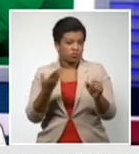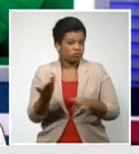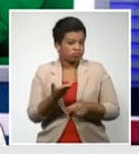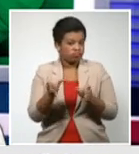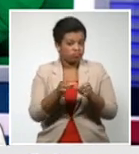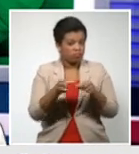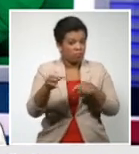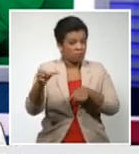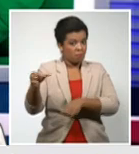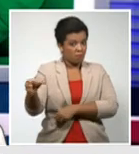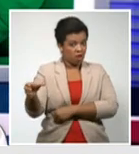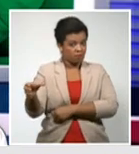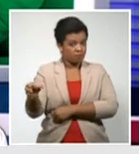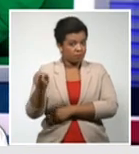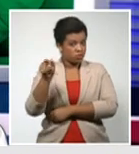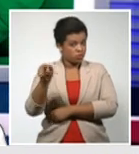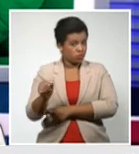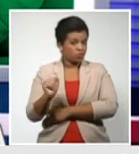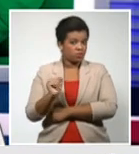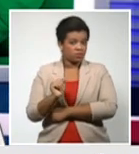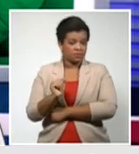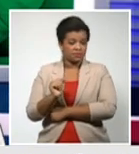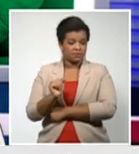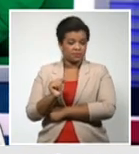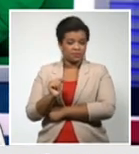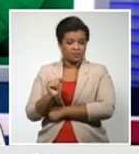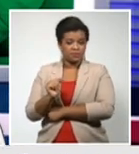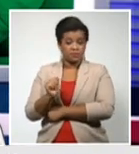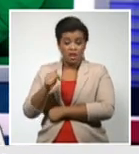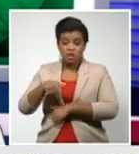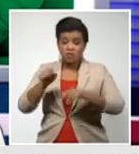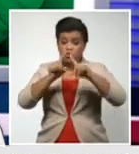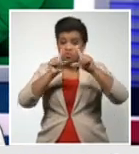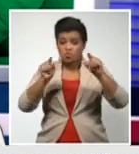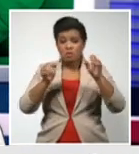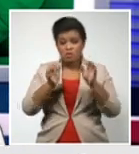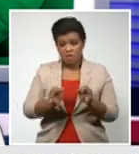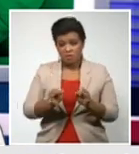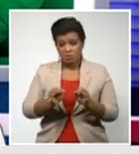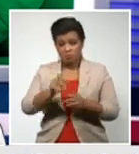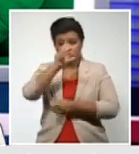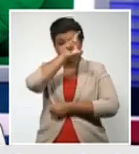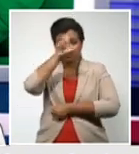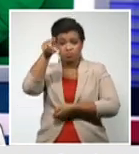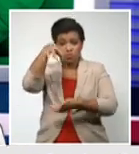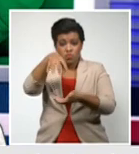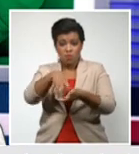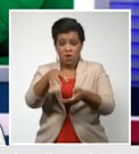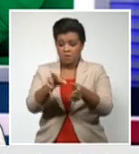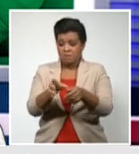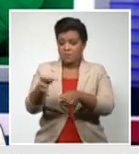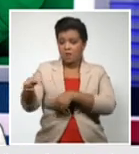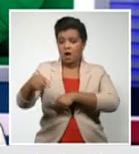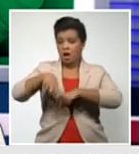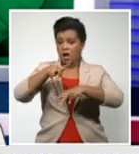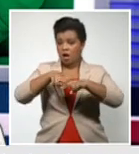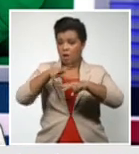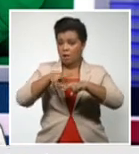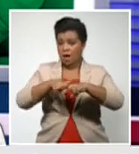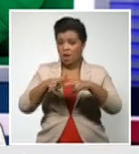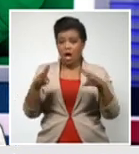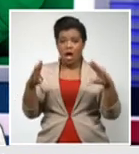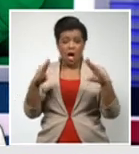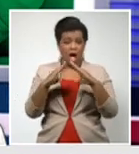se aíslan en gran parte del país en un centro de aislamiento y en La Habana, en su domicilio,